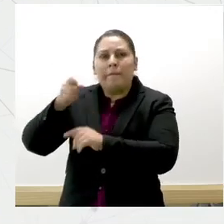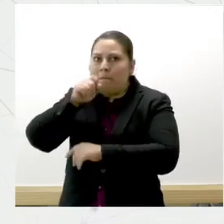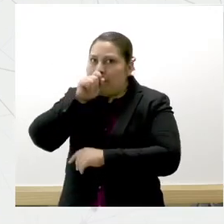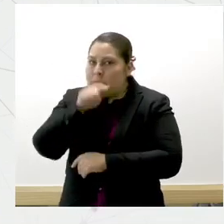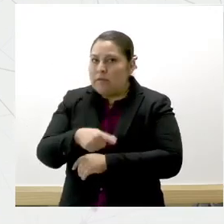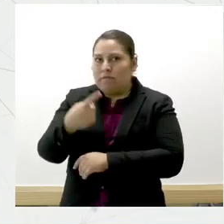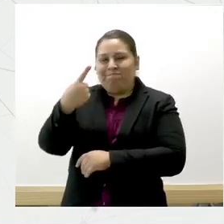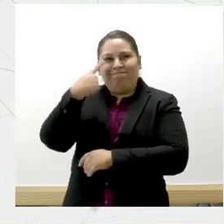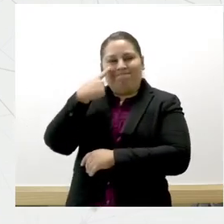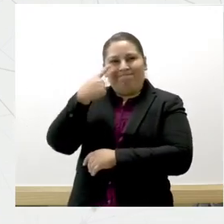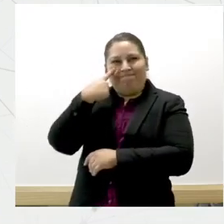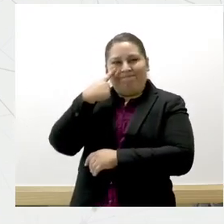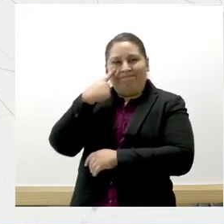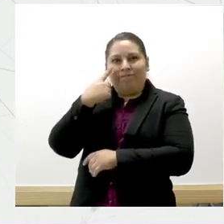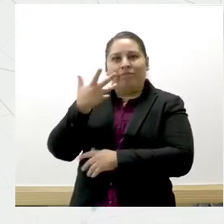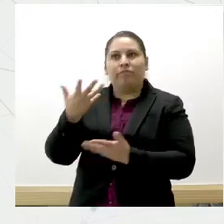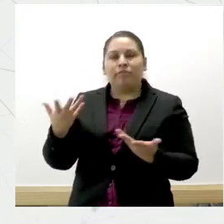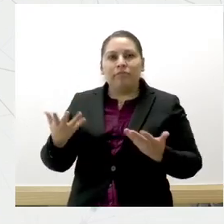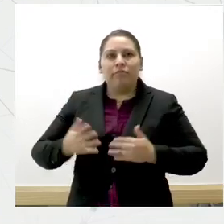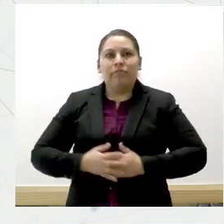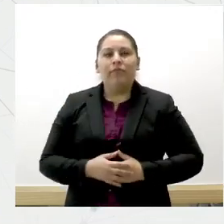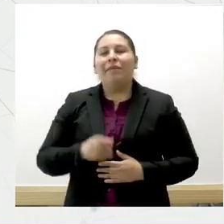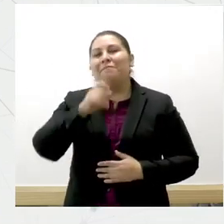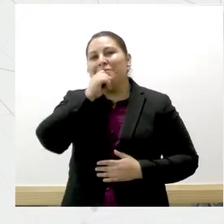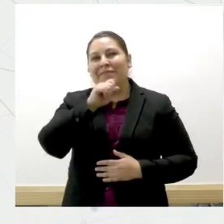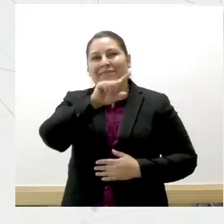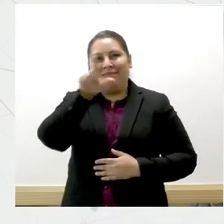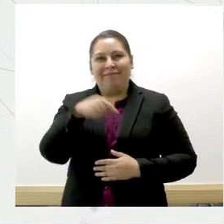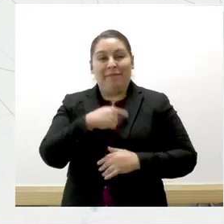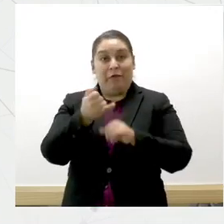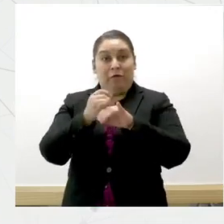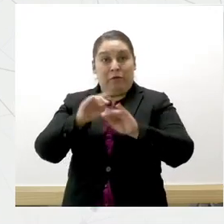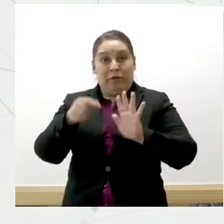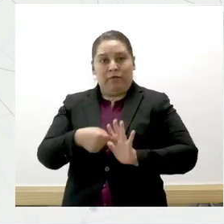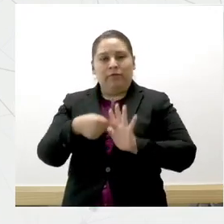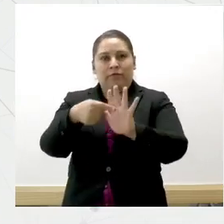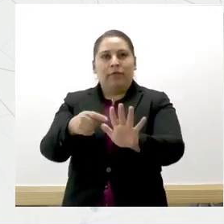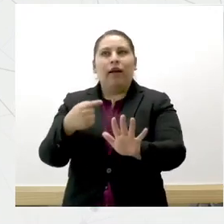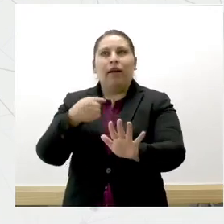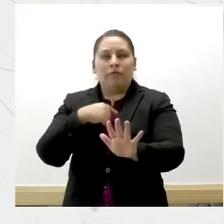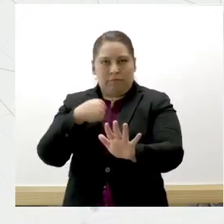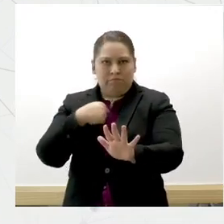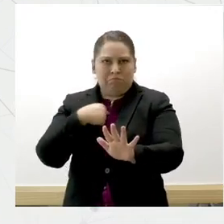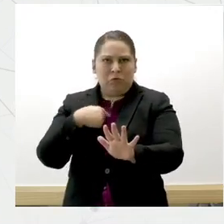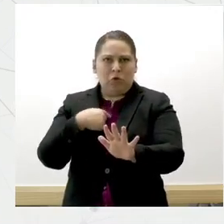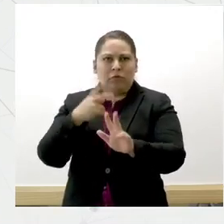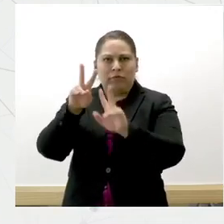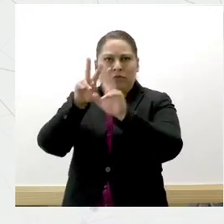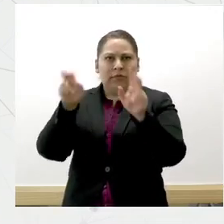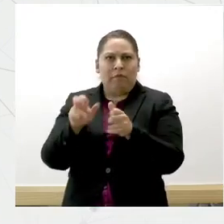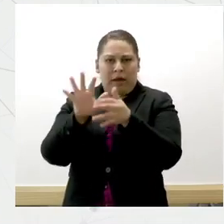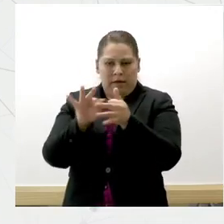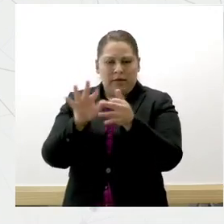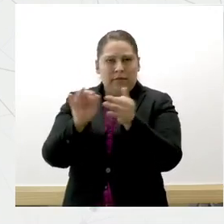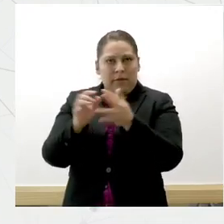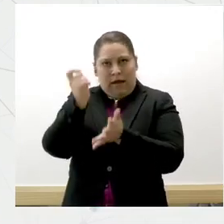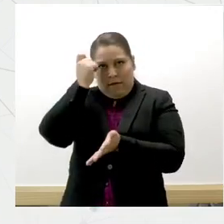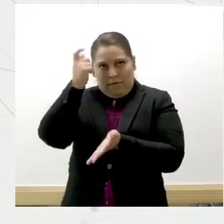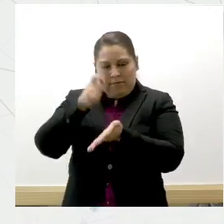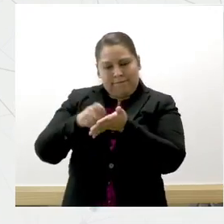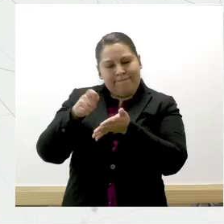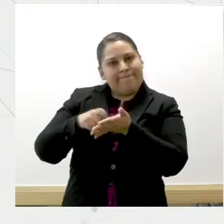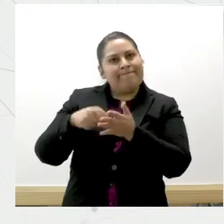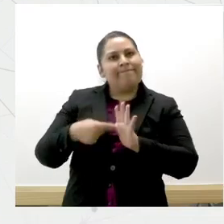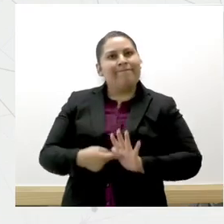algoritmos verdes. De hecho, les enviaré luego también el acceso a un artículo que he publicado, ¿no?, precisamente sobre los retos que plantea la inteligencia artificial